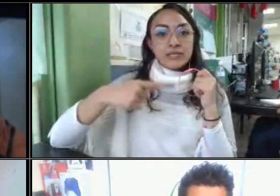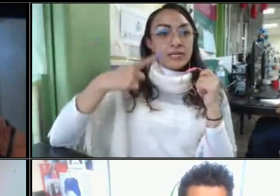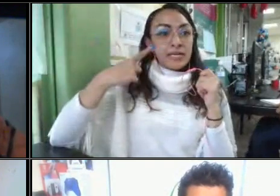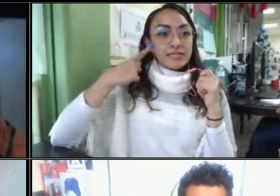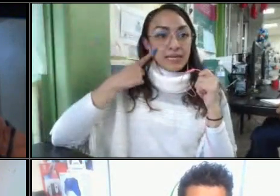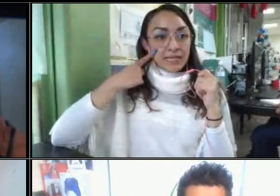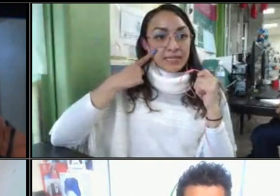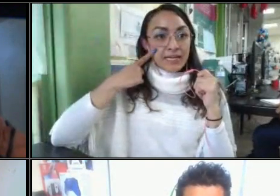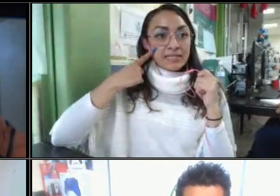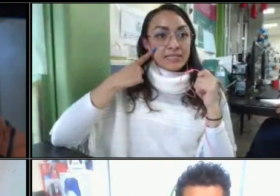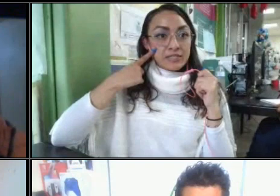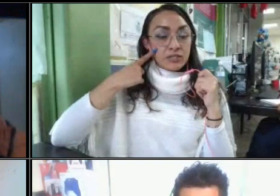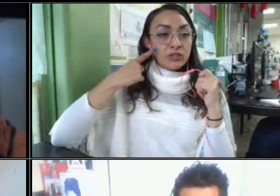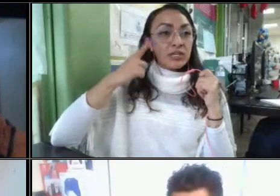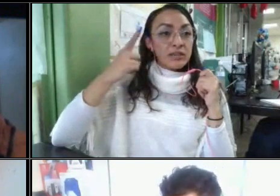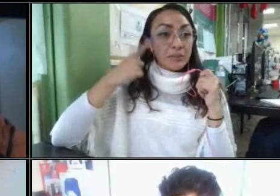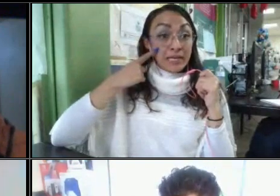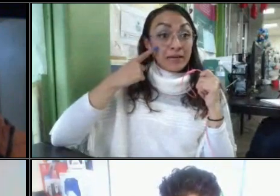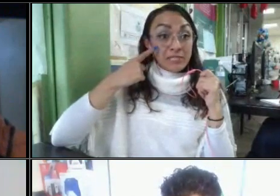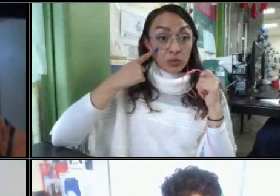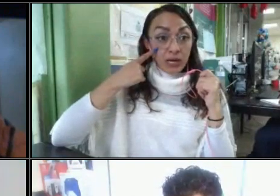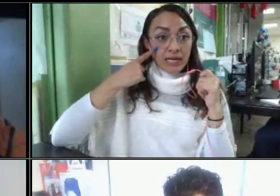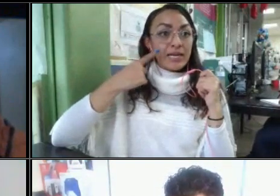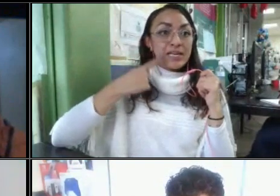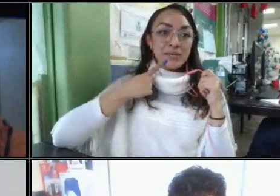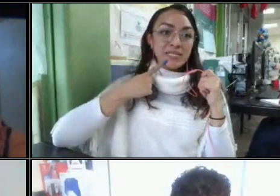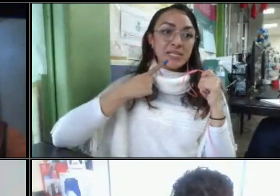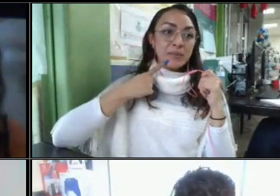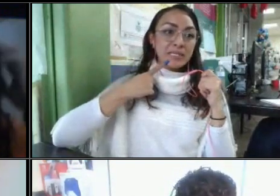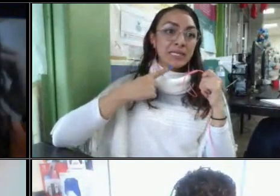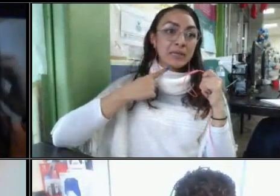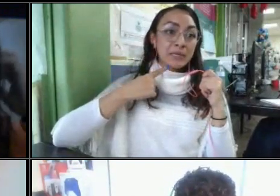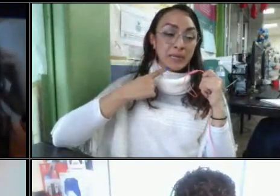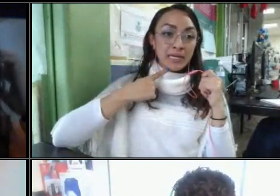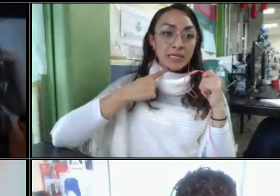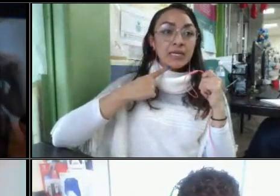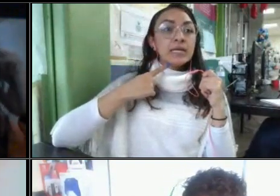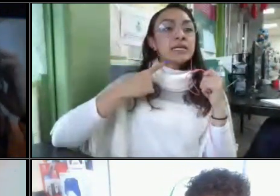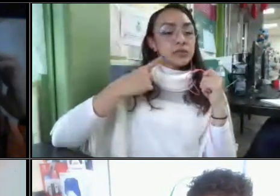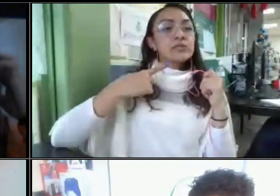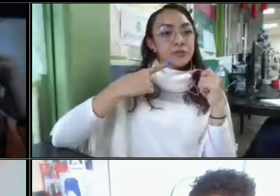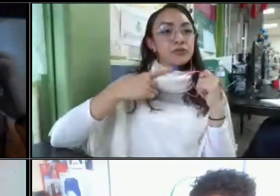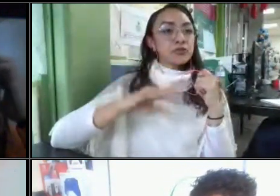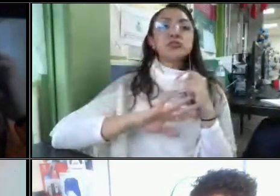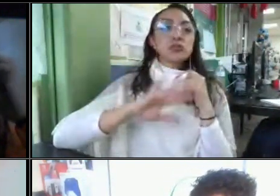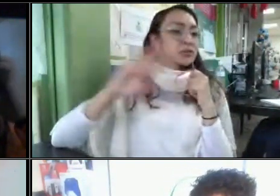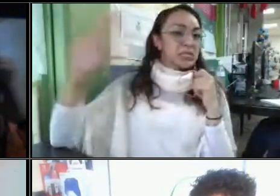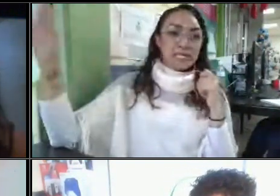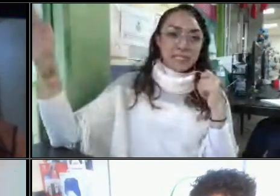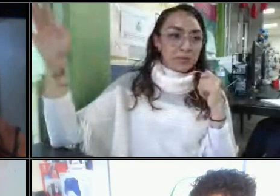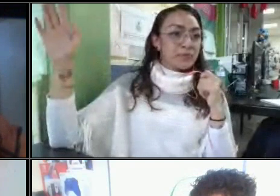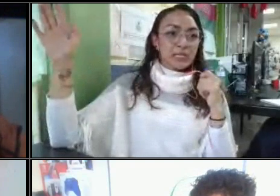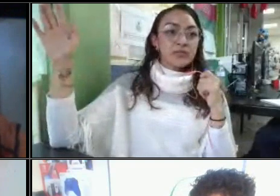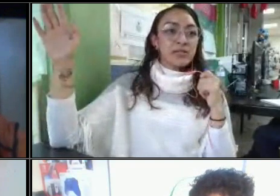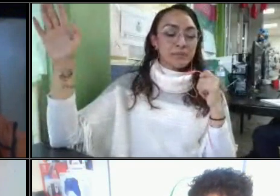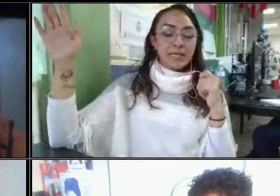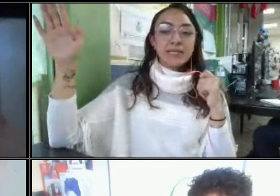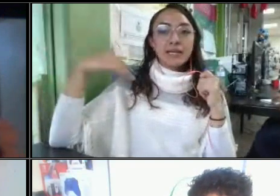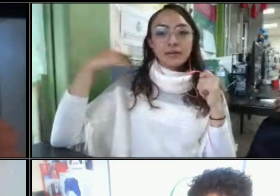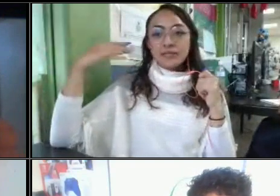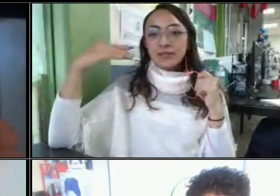Generamos estrategias que generan atención de manera visual en vez de manera verbal. Y entonces nosotros nos desgastamos